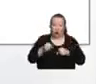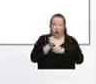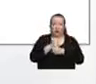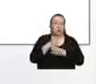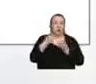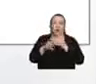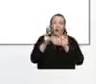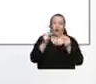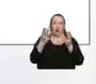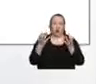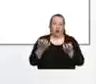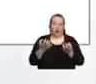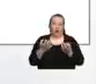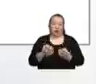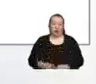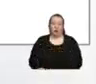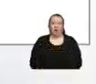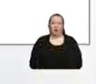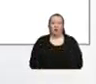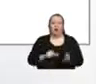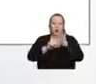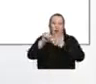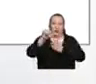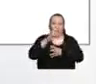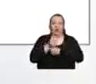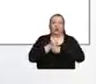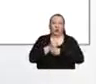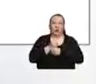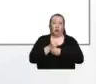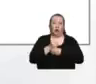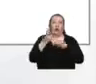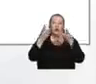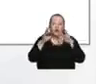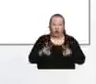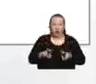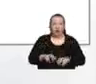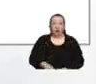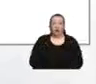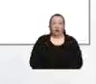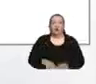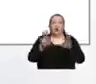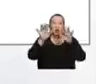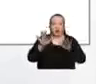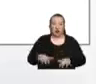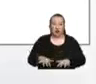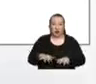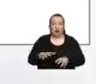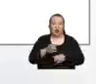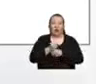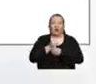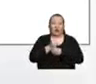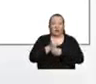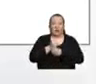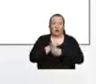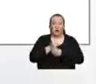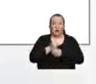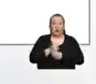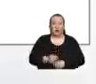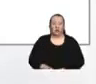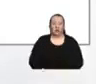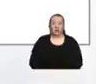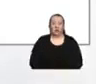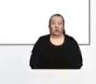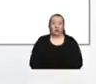en este ministerio de seguridad sector de seguridad también estaba secretaria de gestión de riesgos por la seguridad del riesgo pero estaba